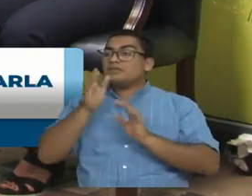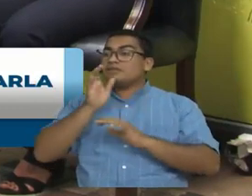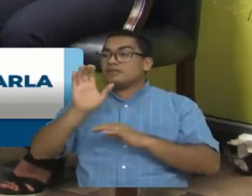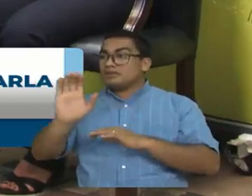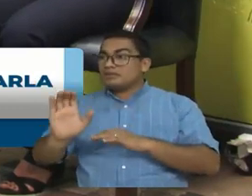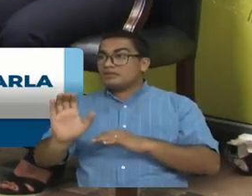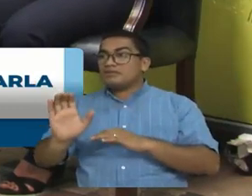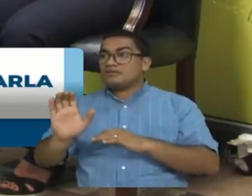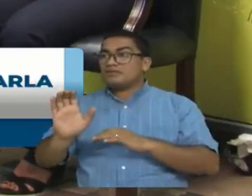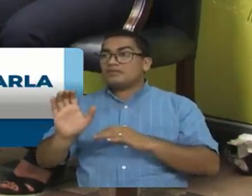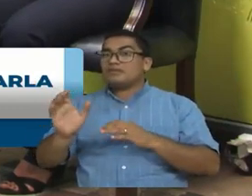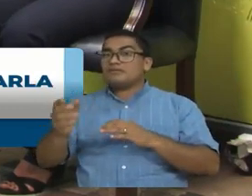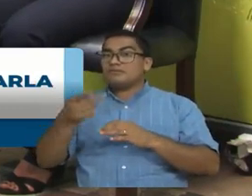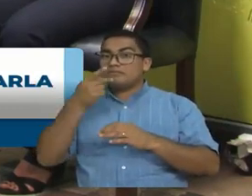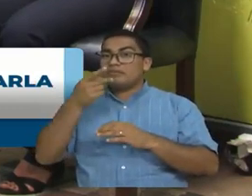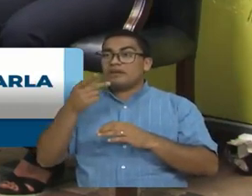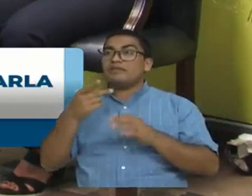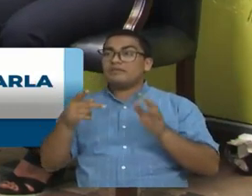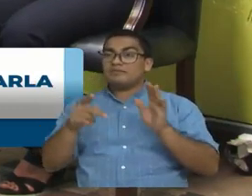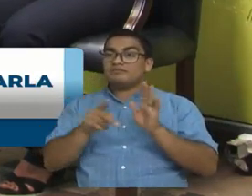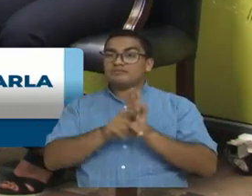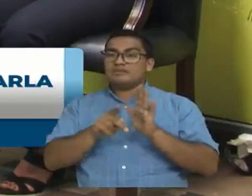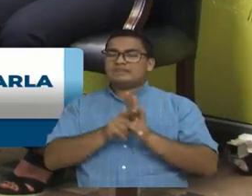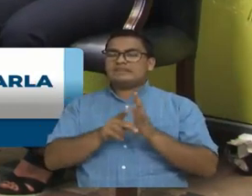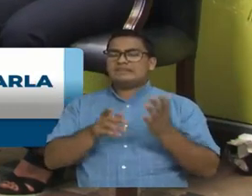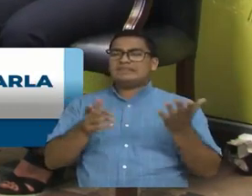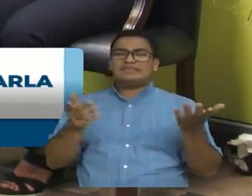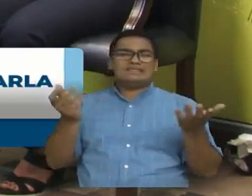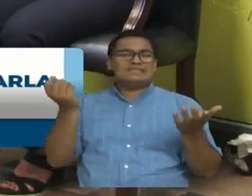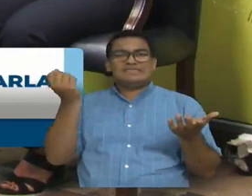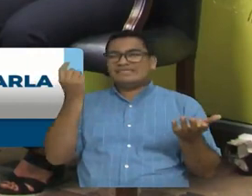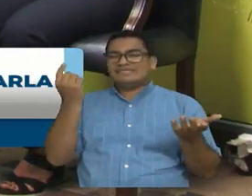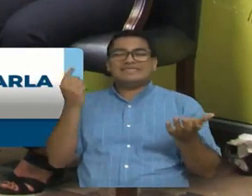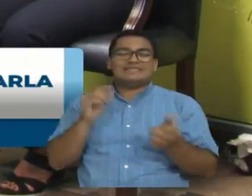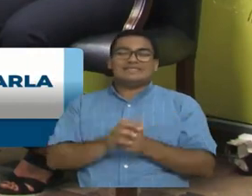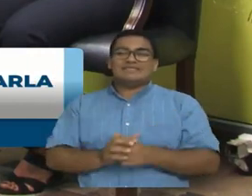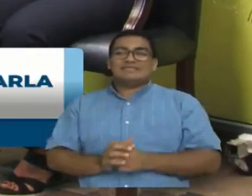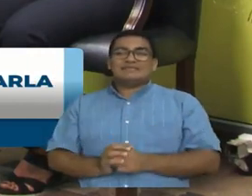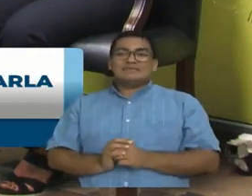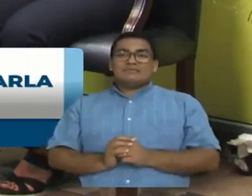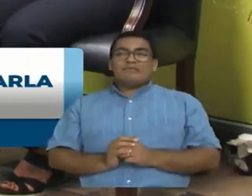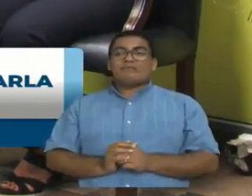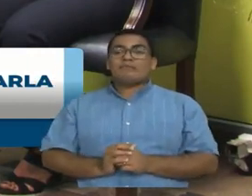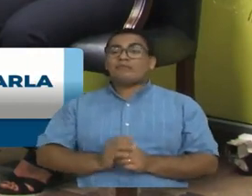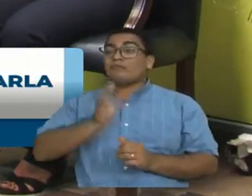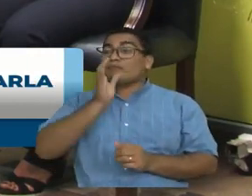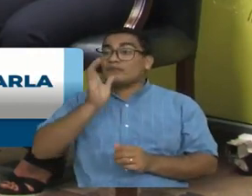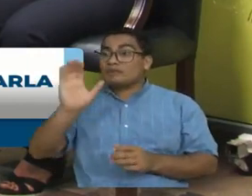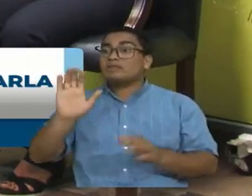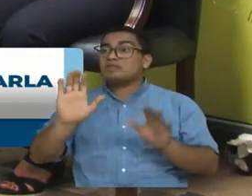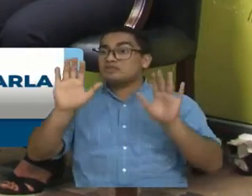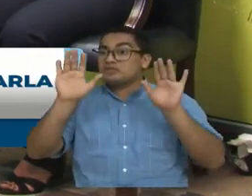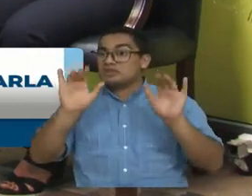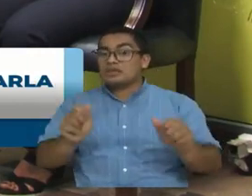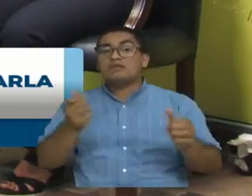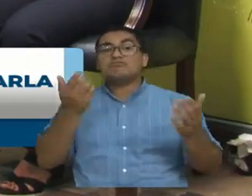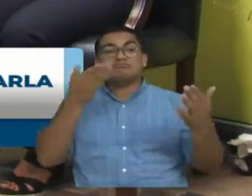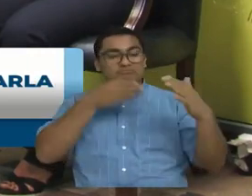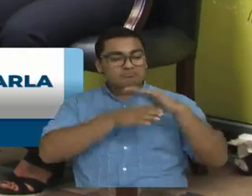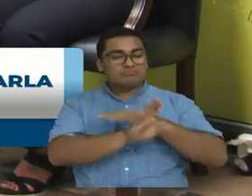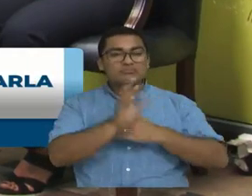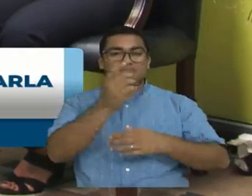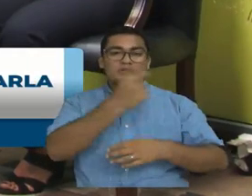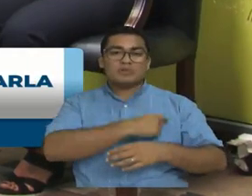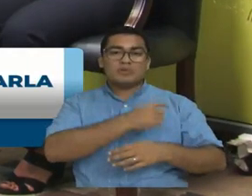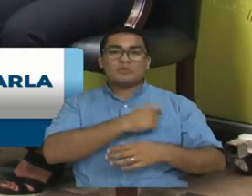como factor de riesgo, las palabras complicadas se le hacen difícil. Una vez que el niño entra a la escuela, entonces ya comienzan las alteraciones.